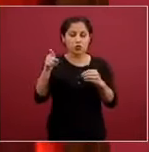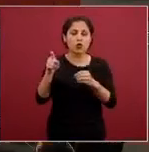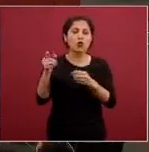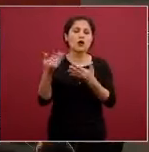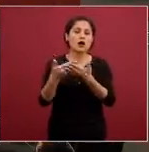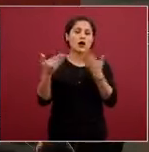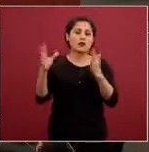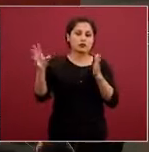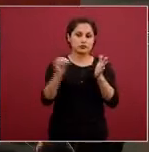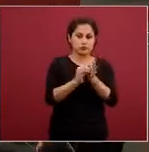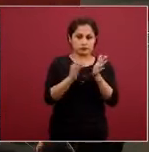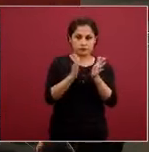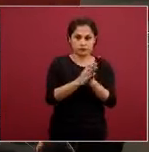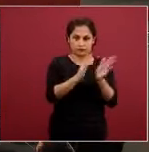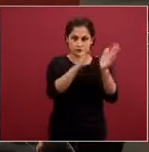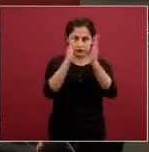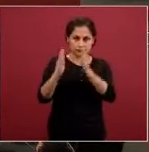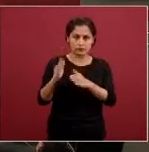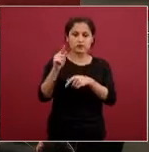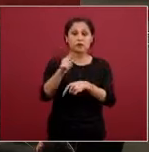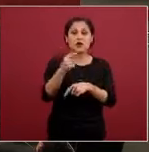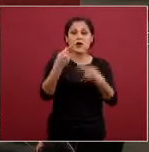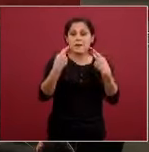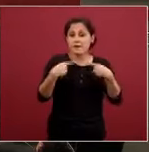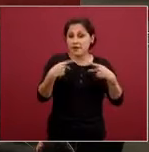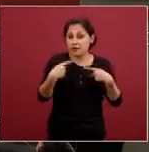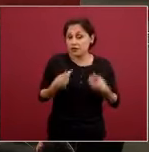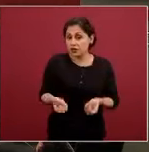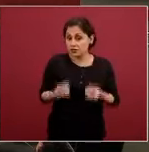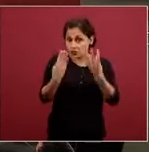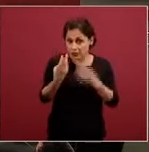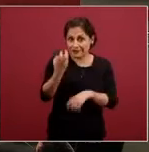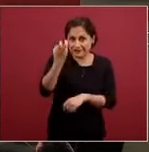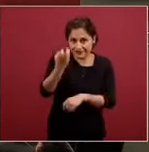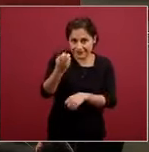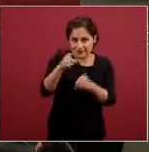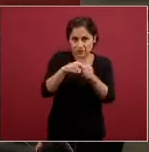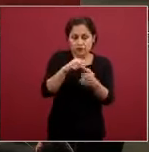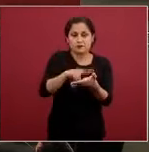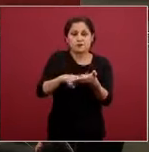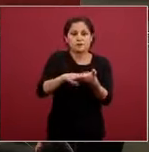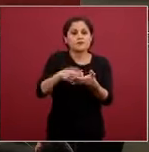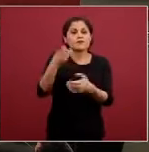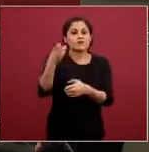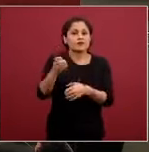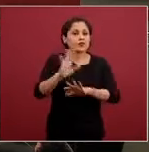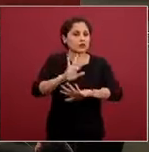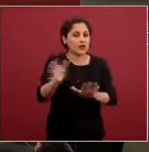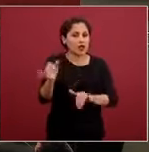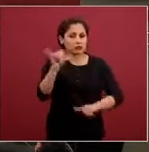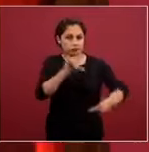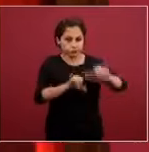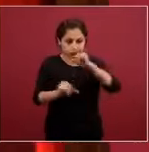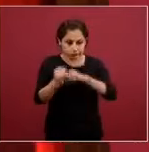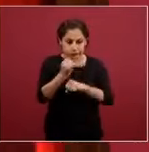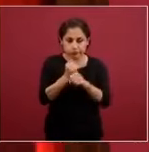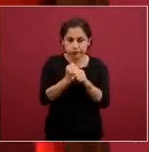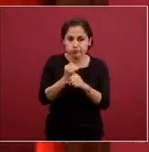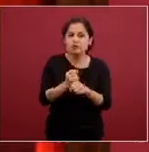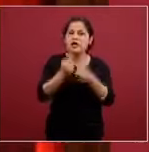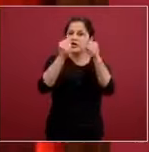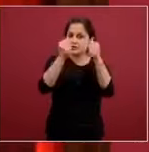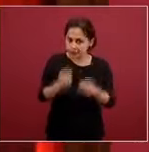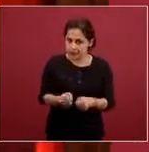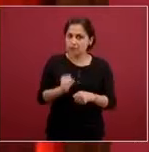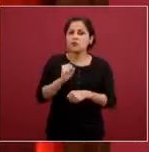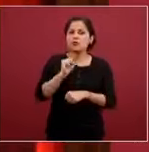personas que enfermaron y que fueron confirmadas por laboratorio representan precisamente la epidemia activa en